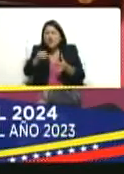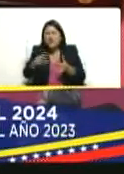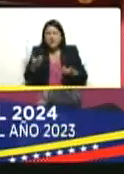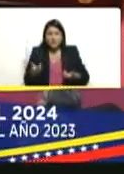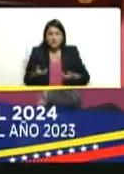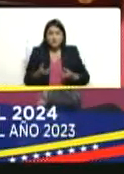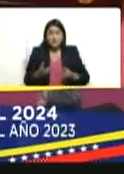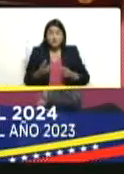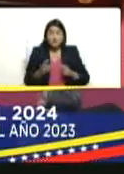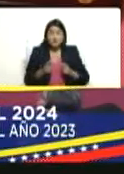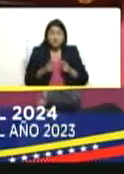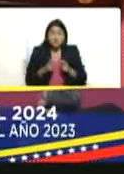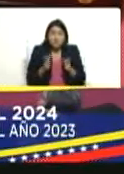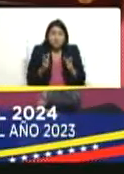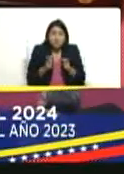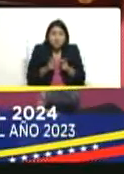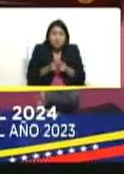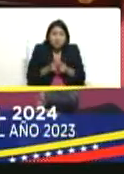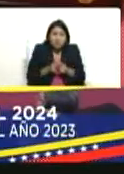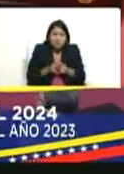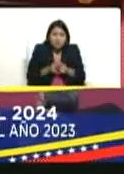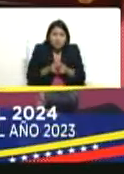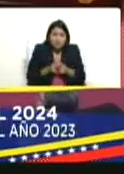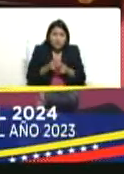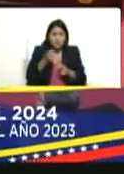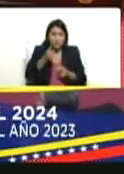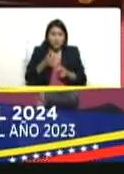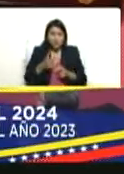son menos los desbocados.